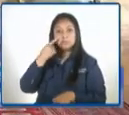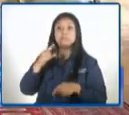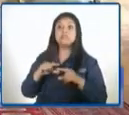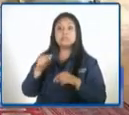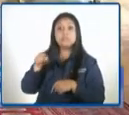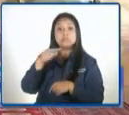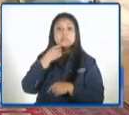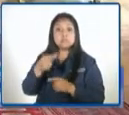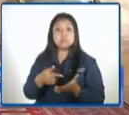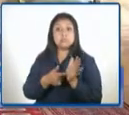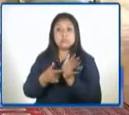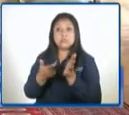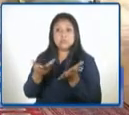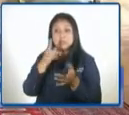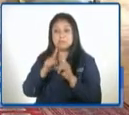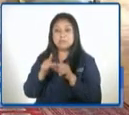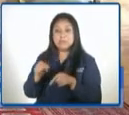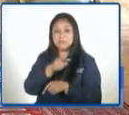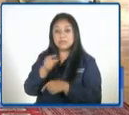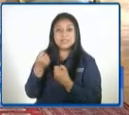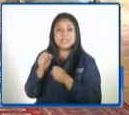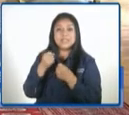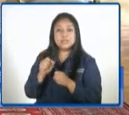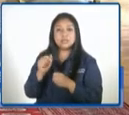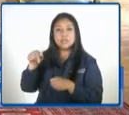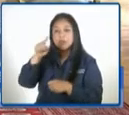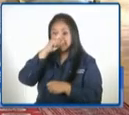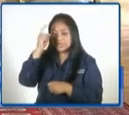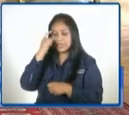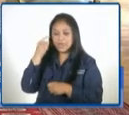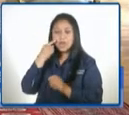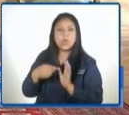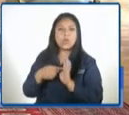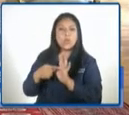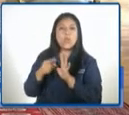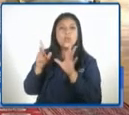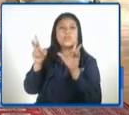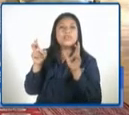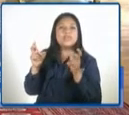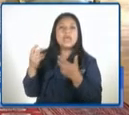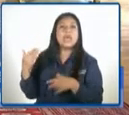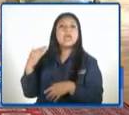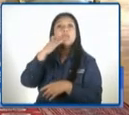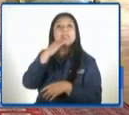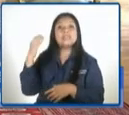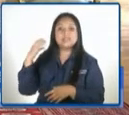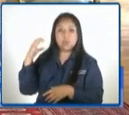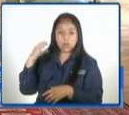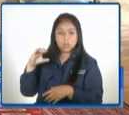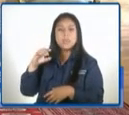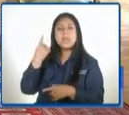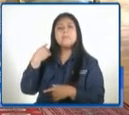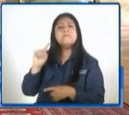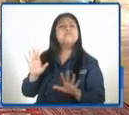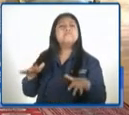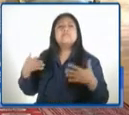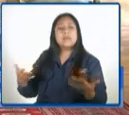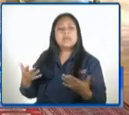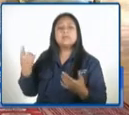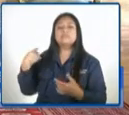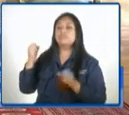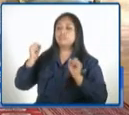le han hecho ustedes reconociendo el trabajo del sector de aerolíneas en Colombia, para que podamos también